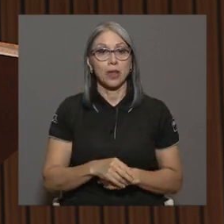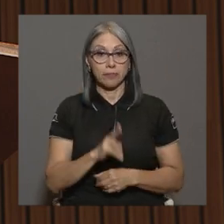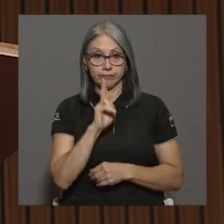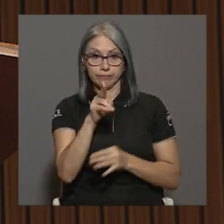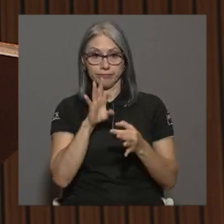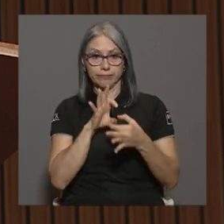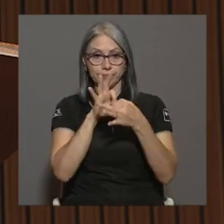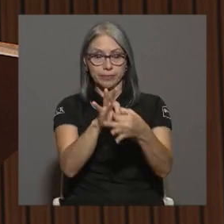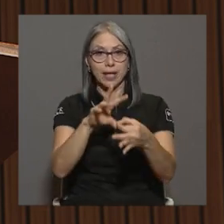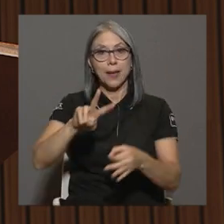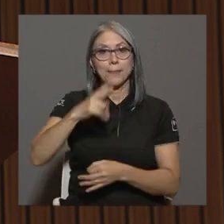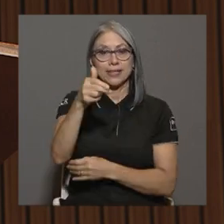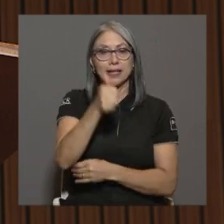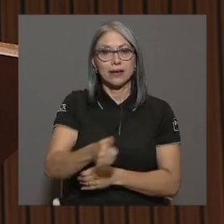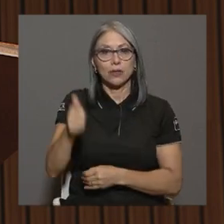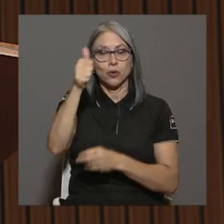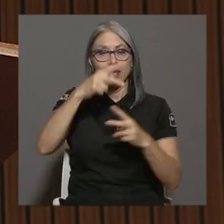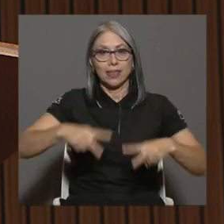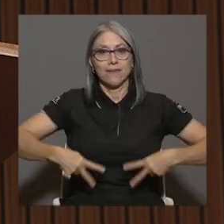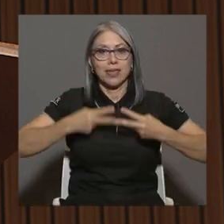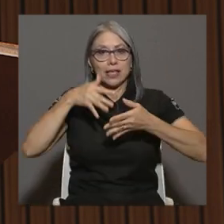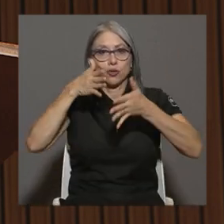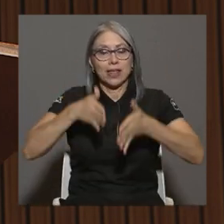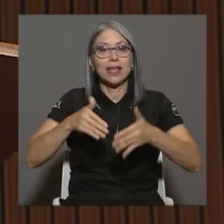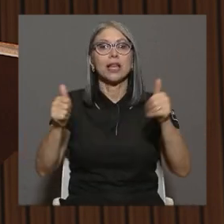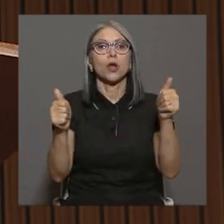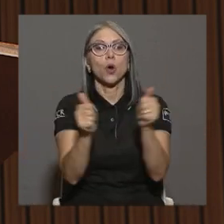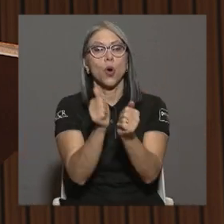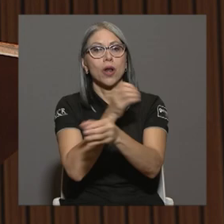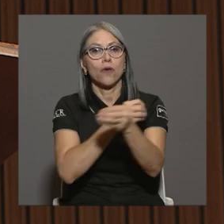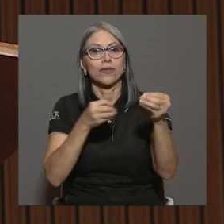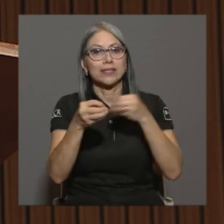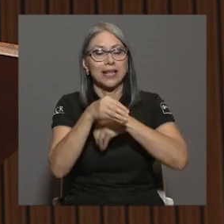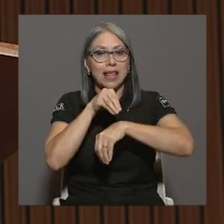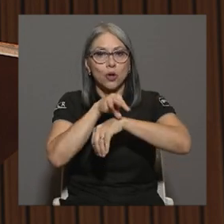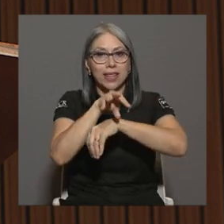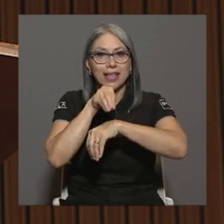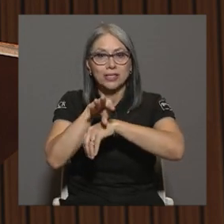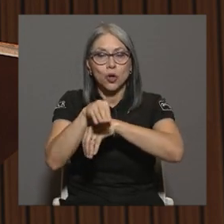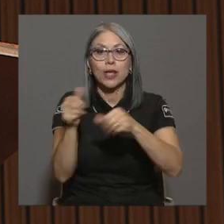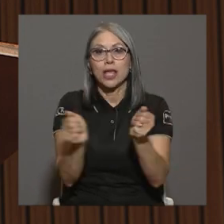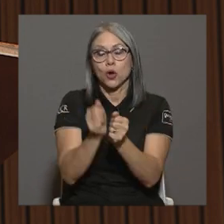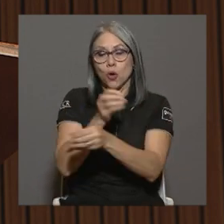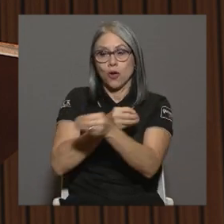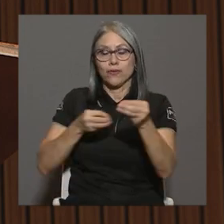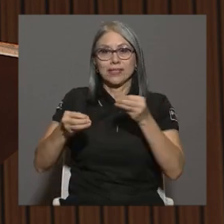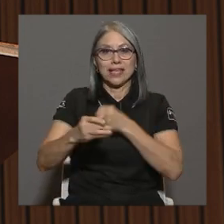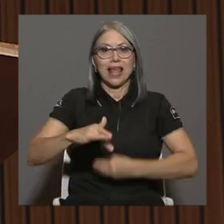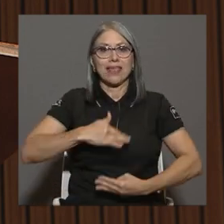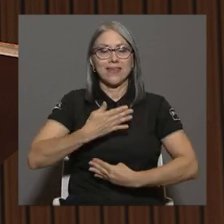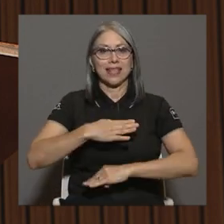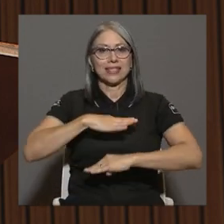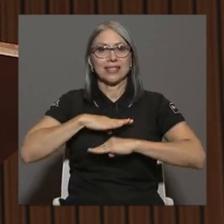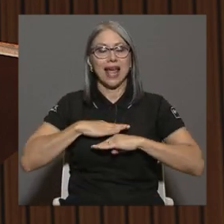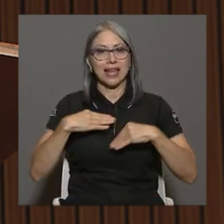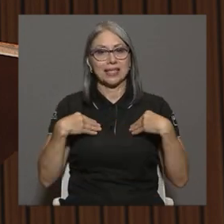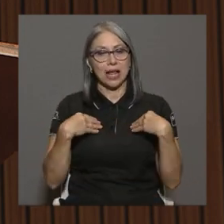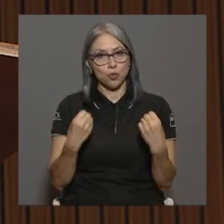la Vicerrectoría de Vida Estudiantil, en conjunto con la Oficina de Orientación y la Oficina de Bienestar y